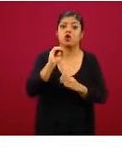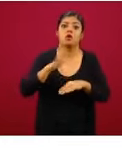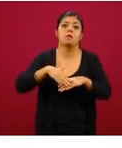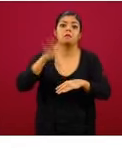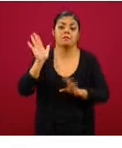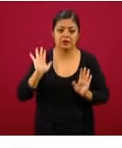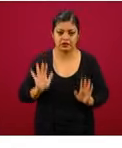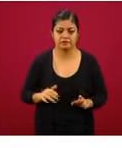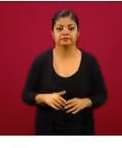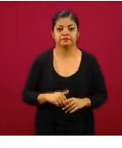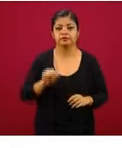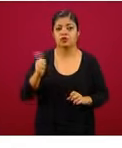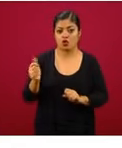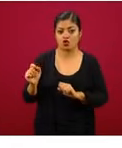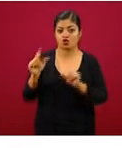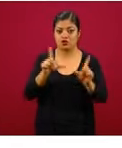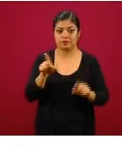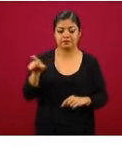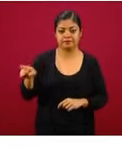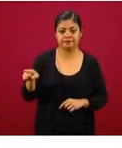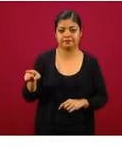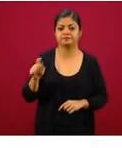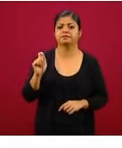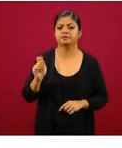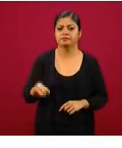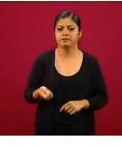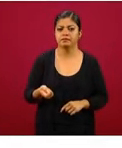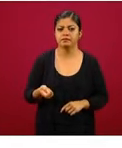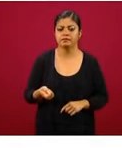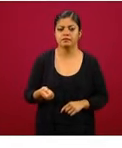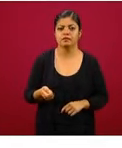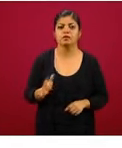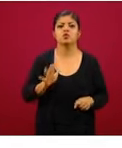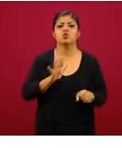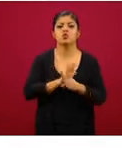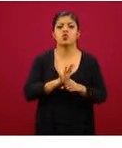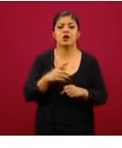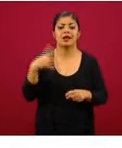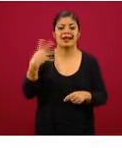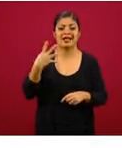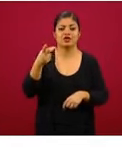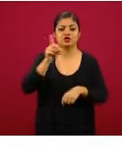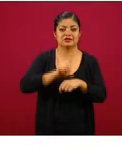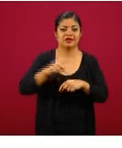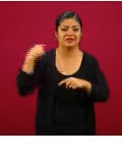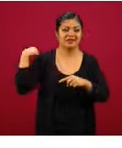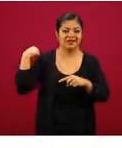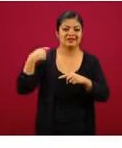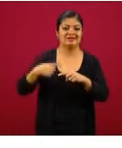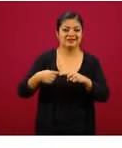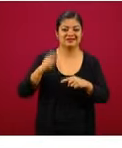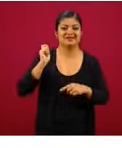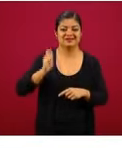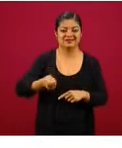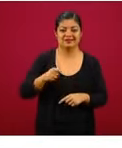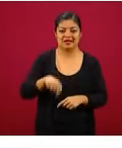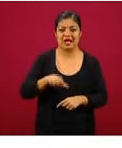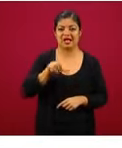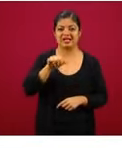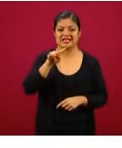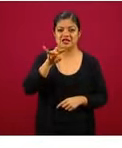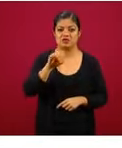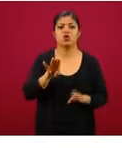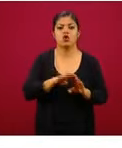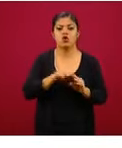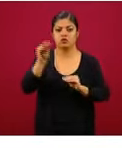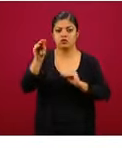siguiente diapositiva veremos ahora la carga de los últimos 14 días, es decir, la epidemia activa en México, cómo se